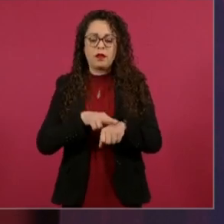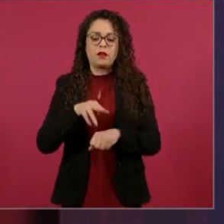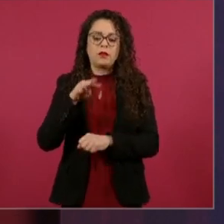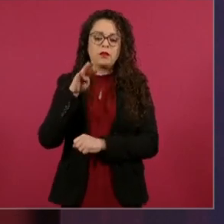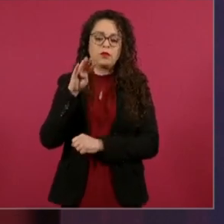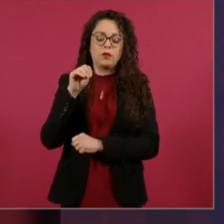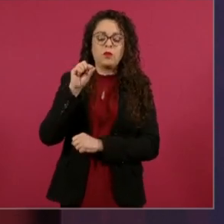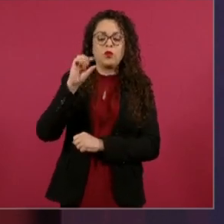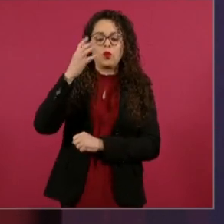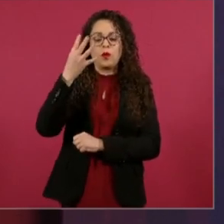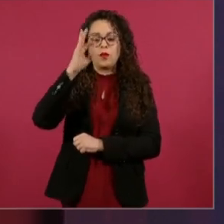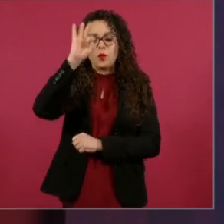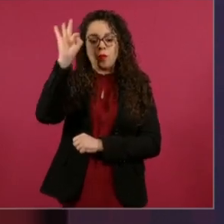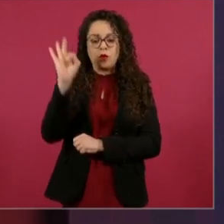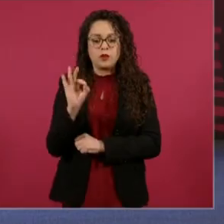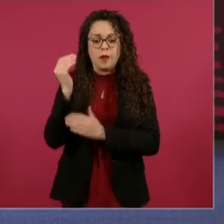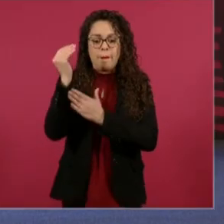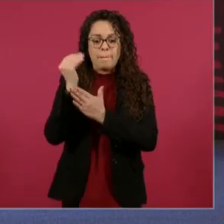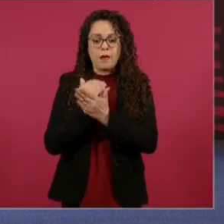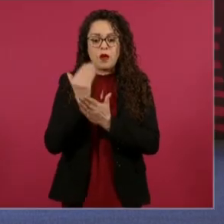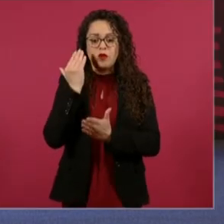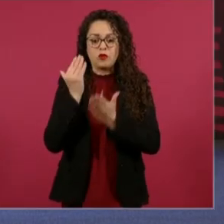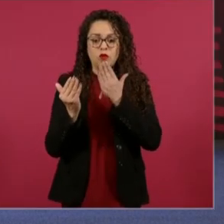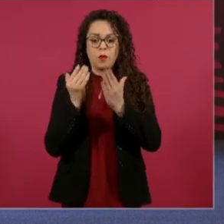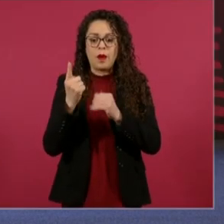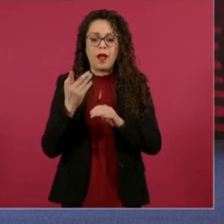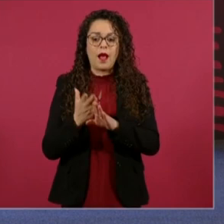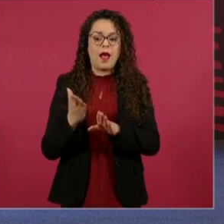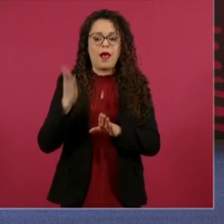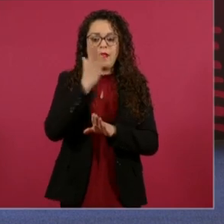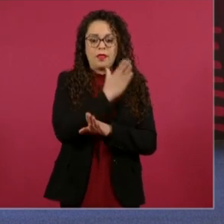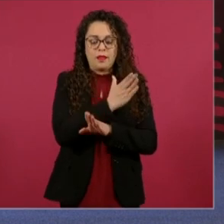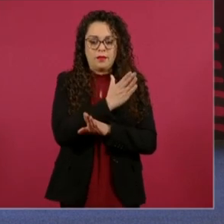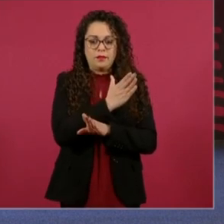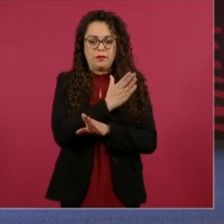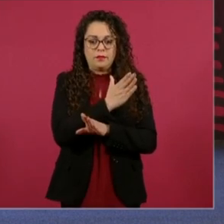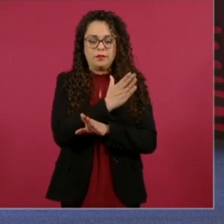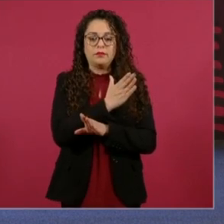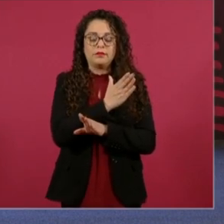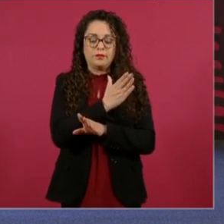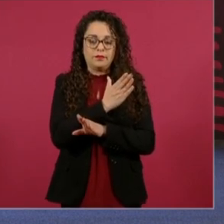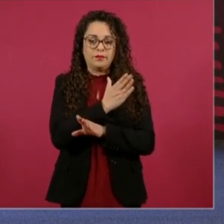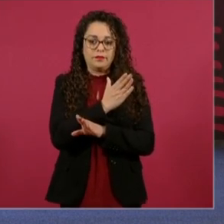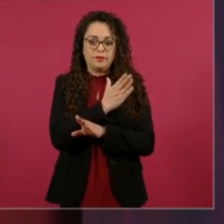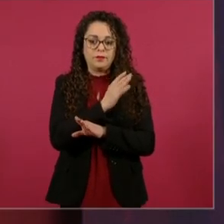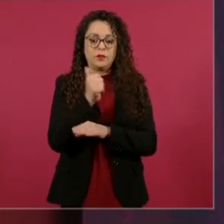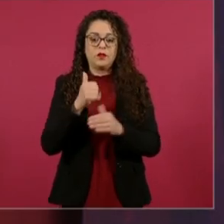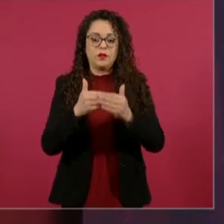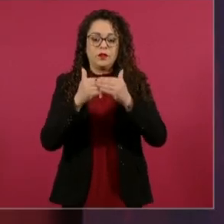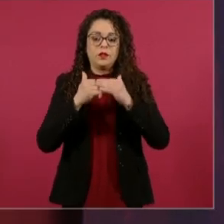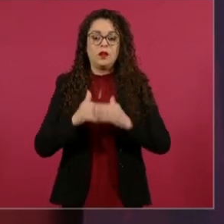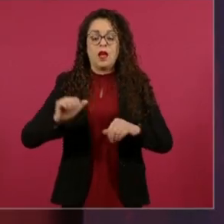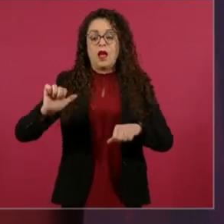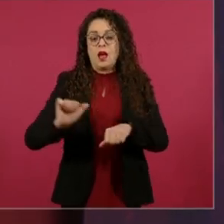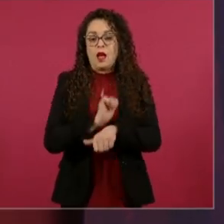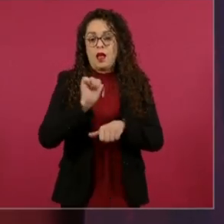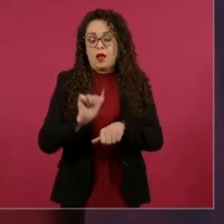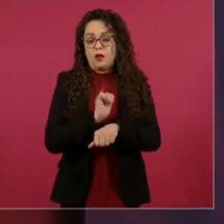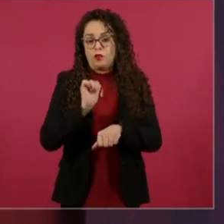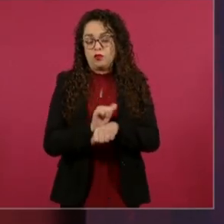24.9% en comparación con el inicio de la administración. Adelante. En cuanto al robo de vehículo